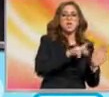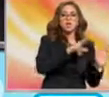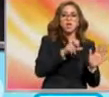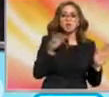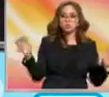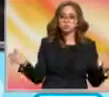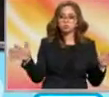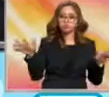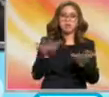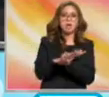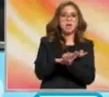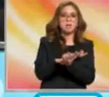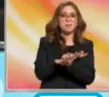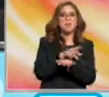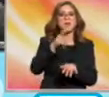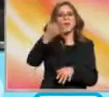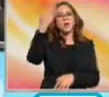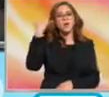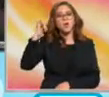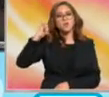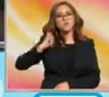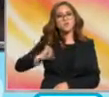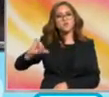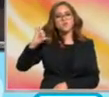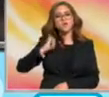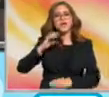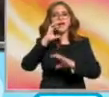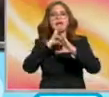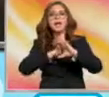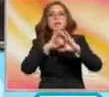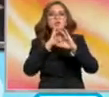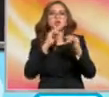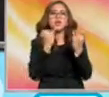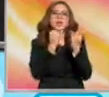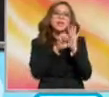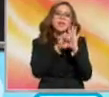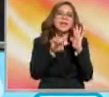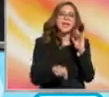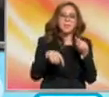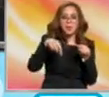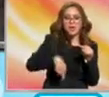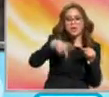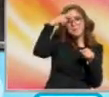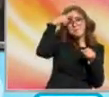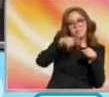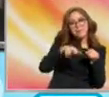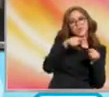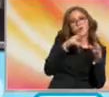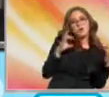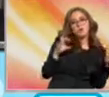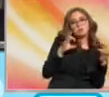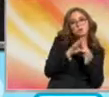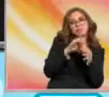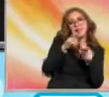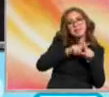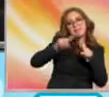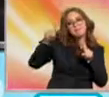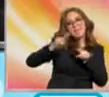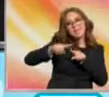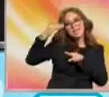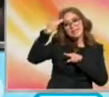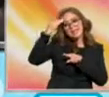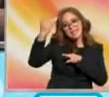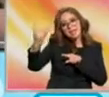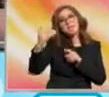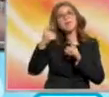Capitán en 1920, y una rolita de Laura Pausini. Sí, total. O sea, esa es la distancia en tiempo, más o menos, ¿no?